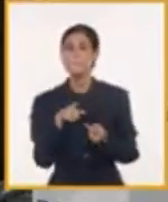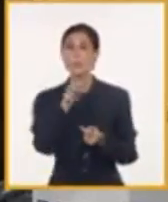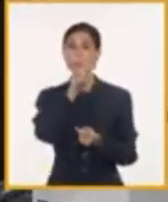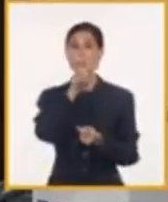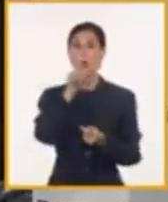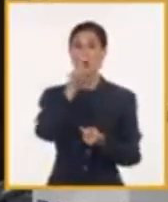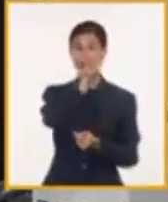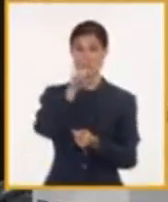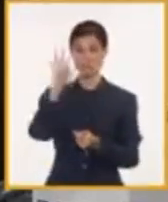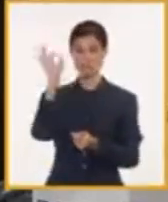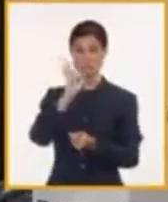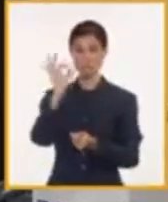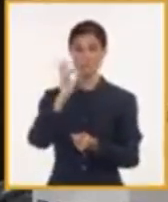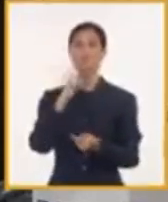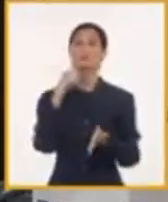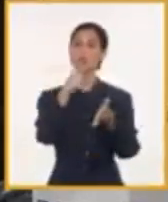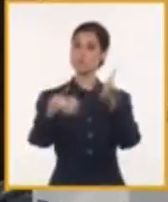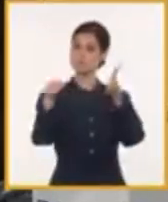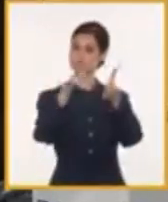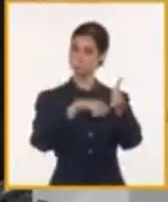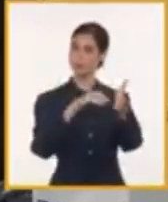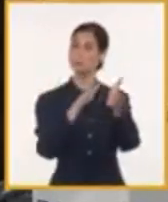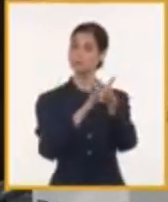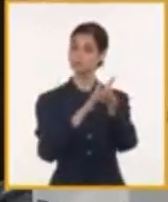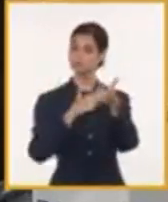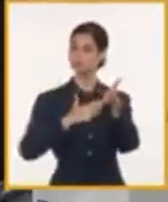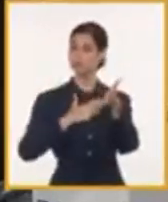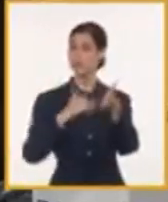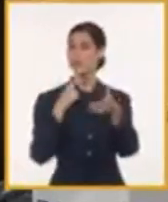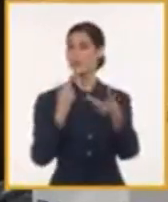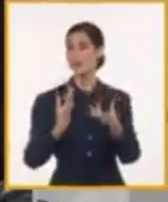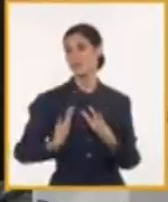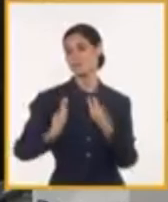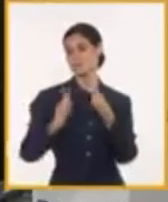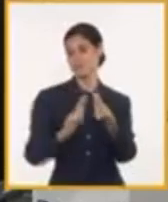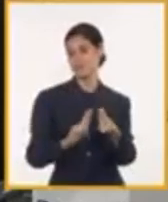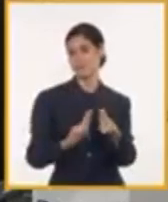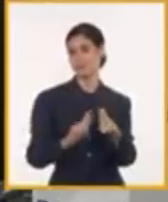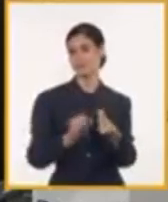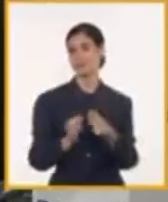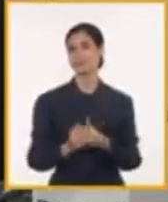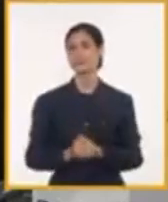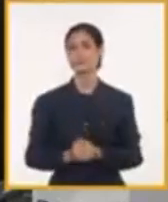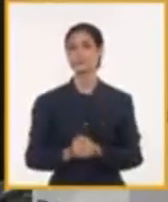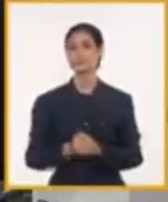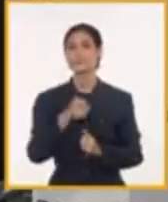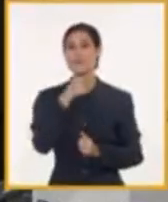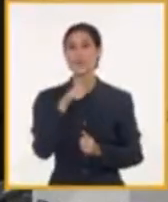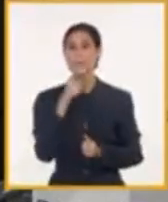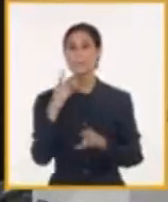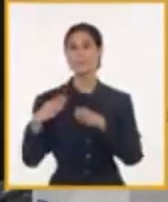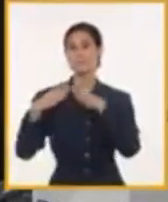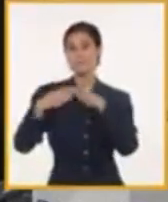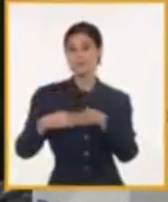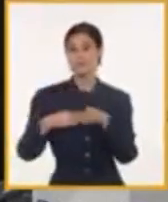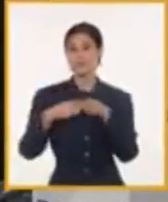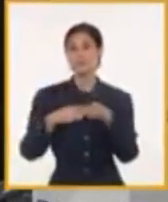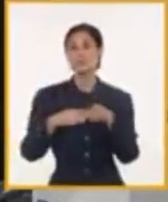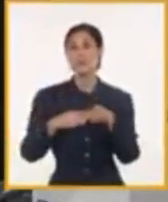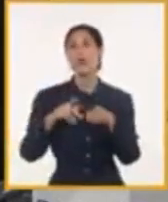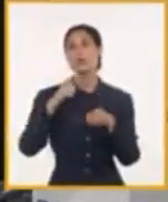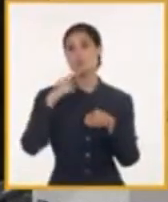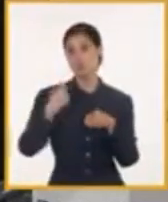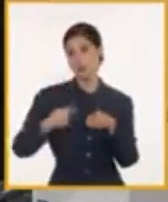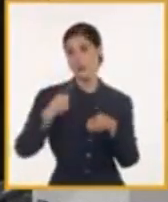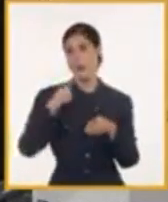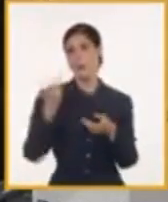nuestras producciones para la exportación. Y digo solo porque estamos obligados a incrementar las exportaciones o los ingresos. Nosotros somos, además